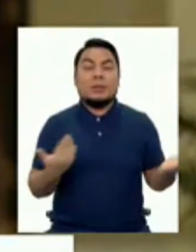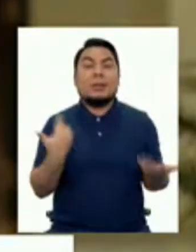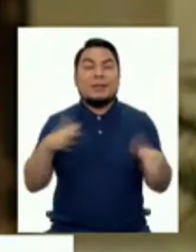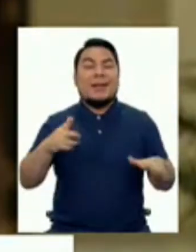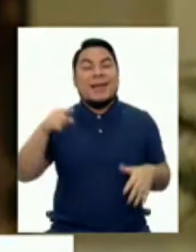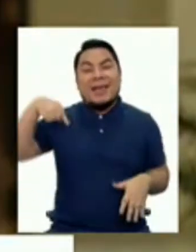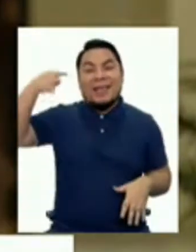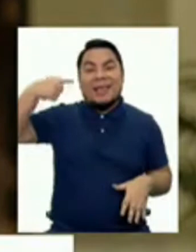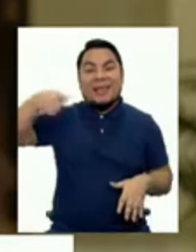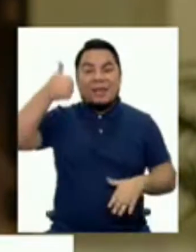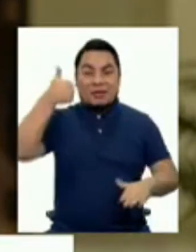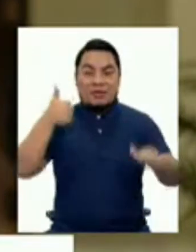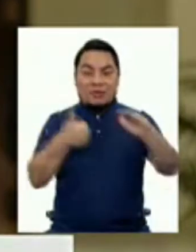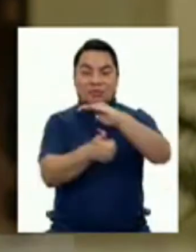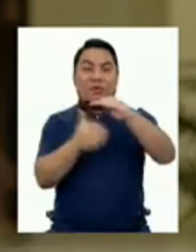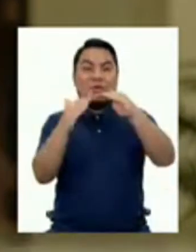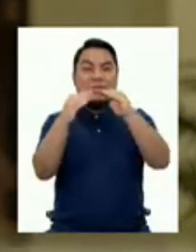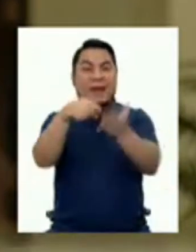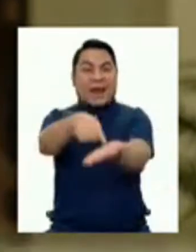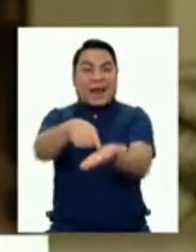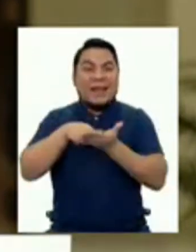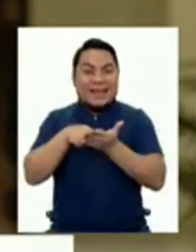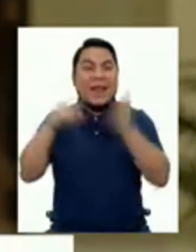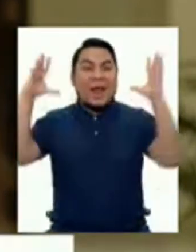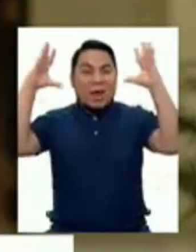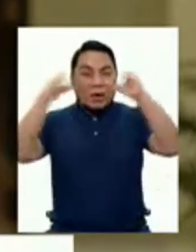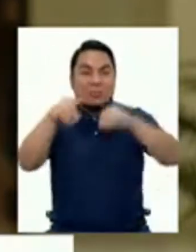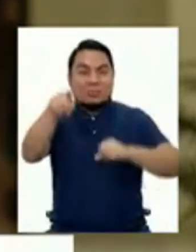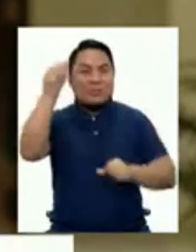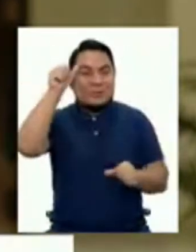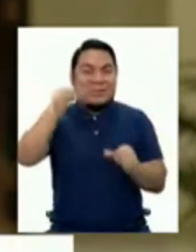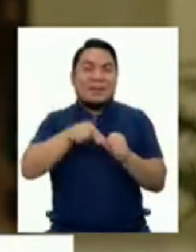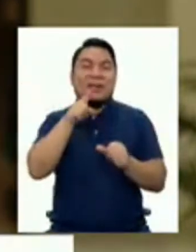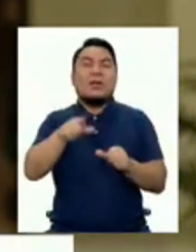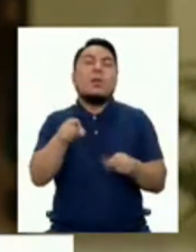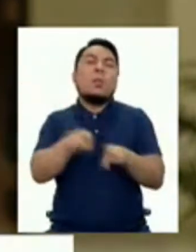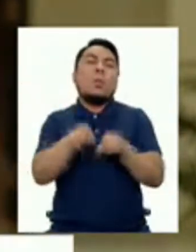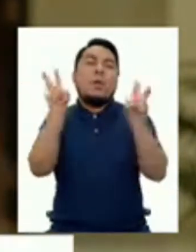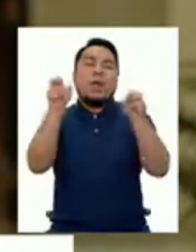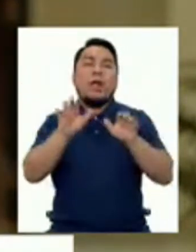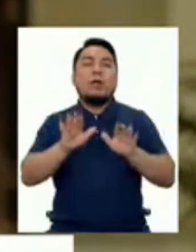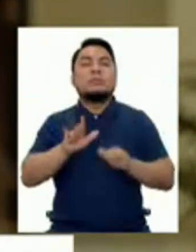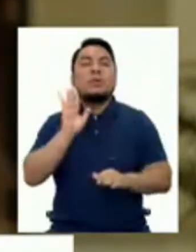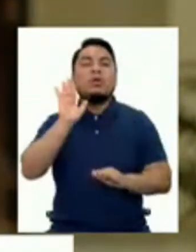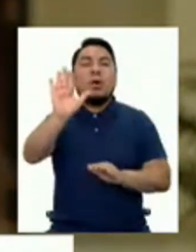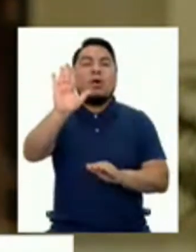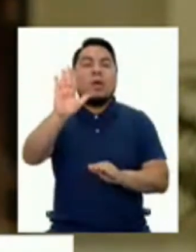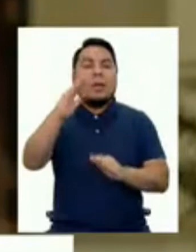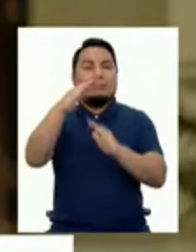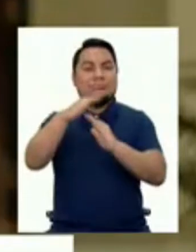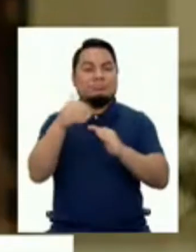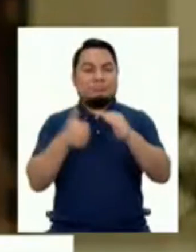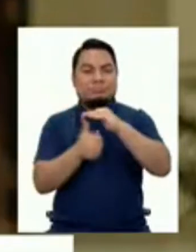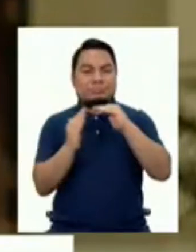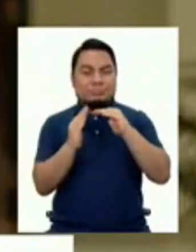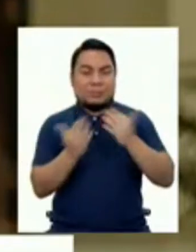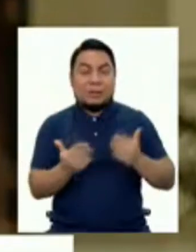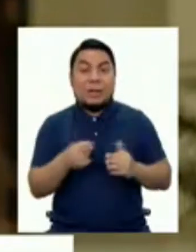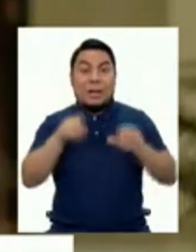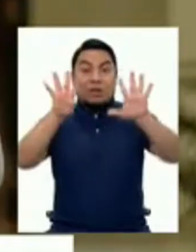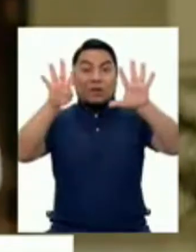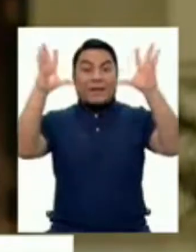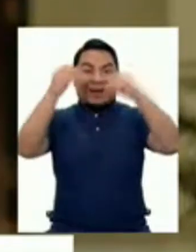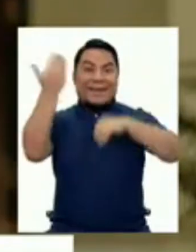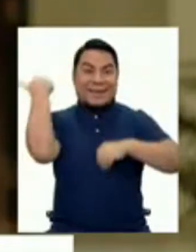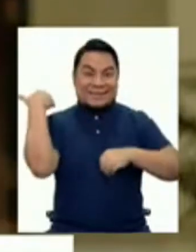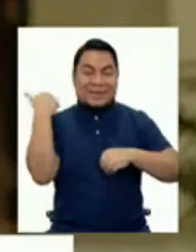diaria, obligatoria, que muchos la conocen como el toque de queda, ya no es a partir de las 9 de la noche,